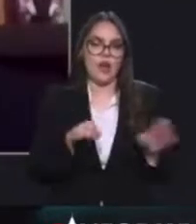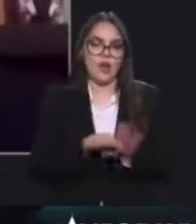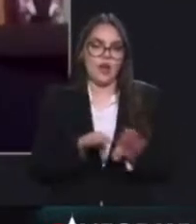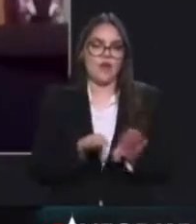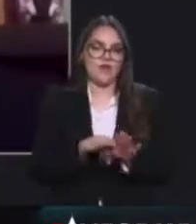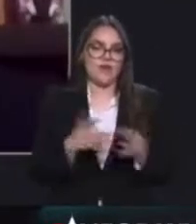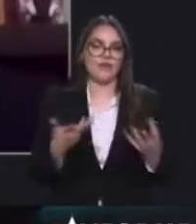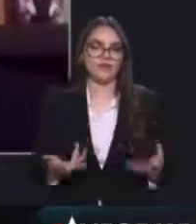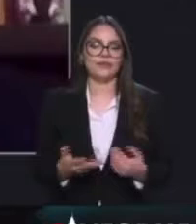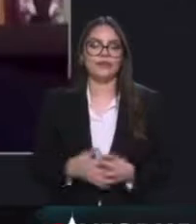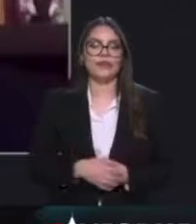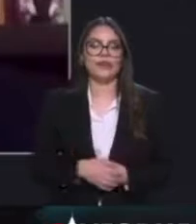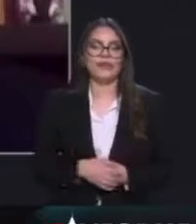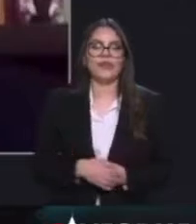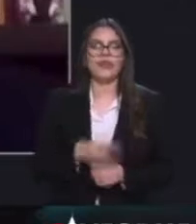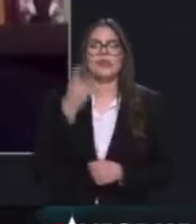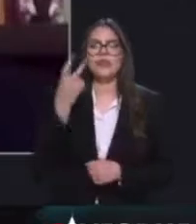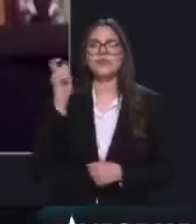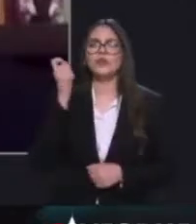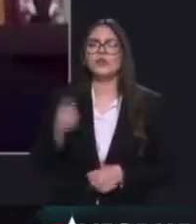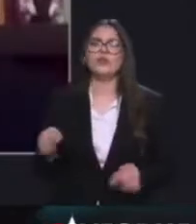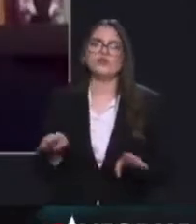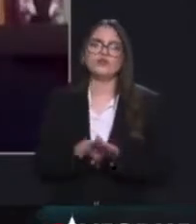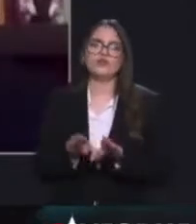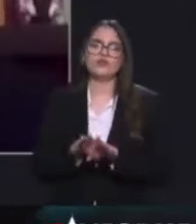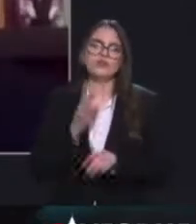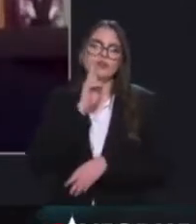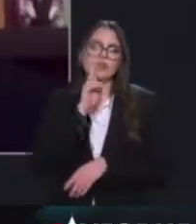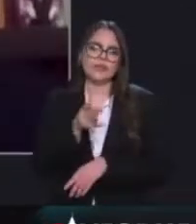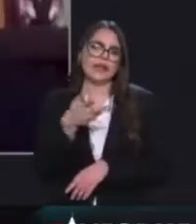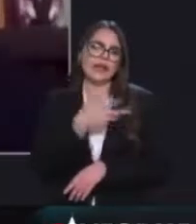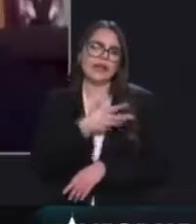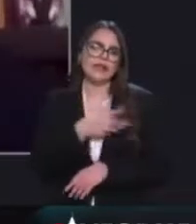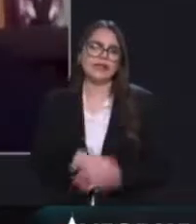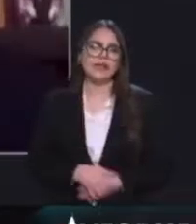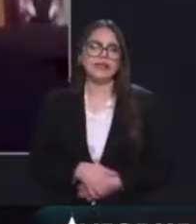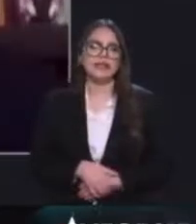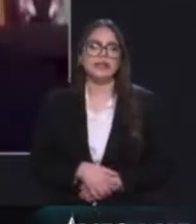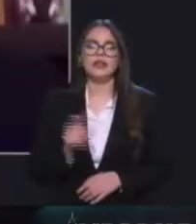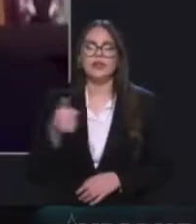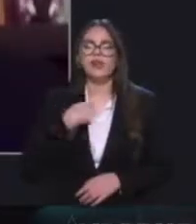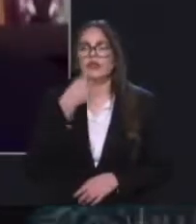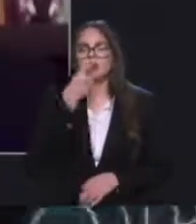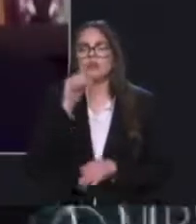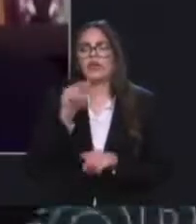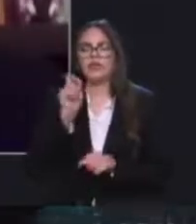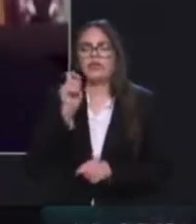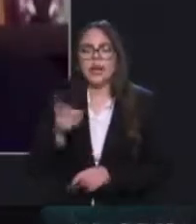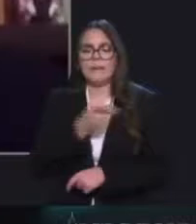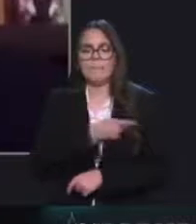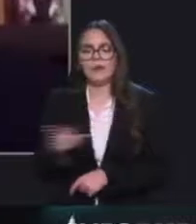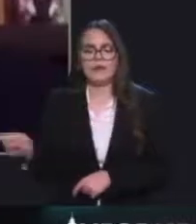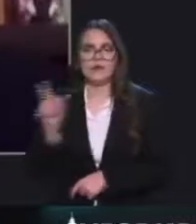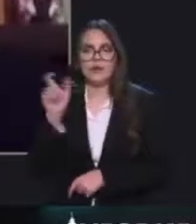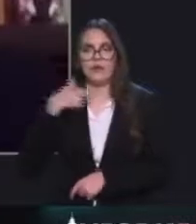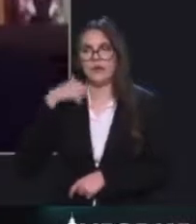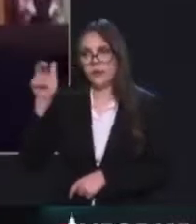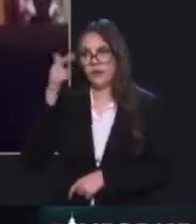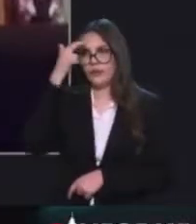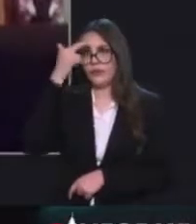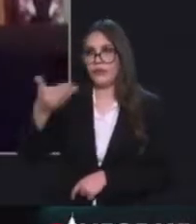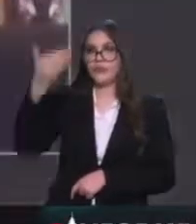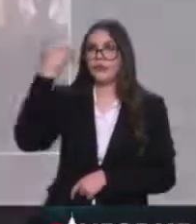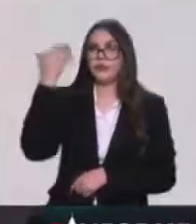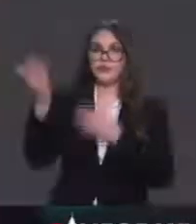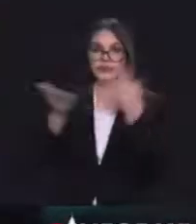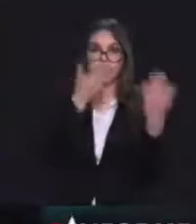Entonces, digamos, ese es uno de los resultados. Ahora, te comentaba esta parte de la pobreza por ingreso, porque yo recuerdo particularmente un estudio